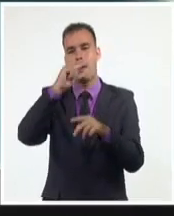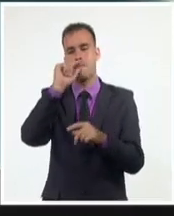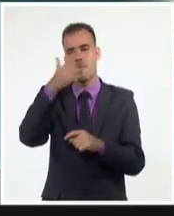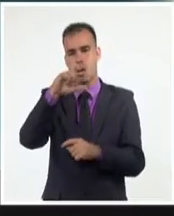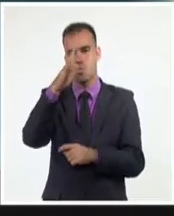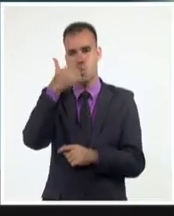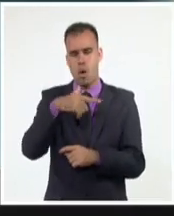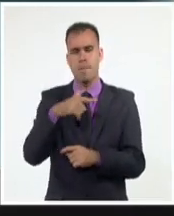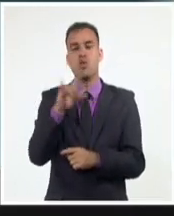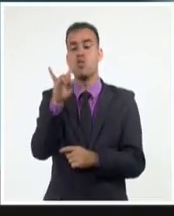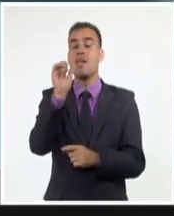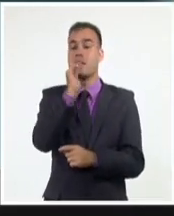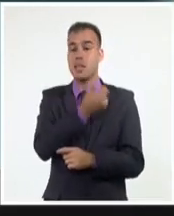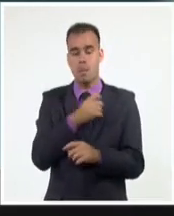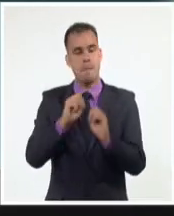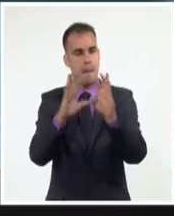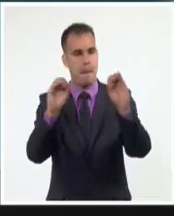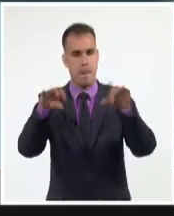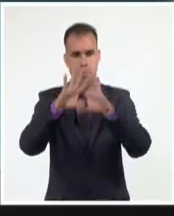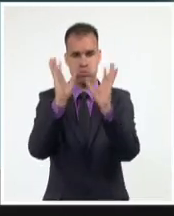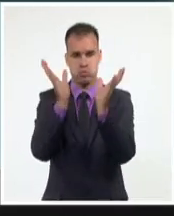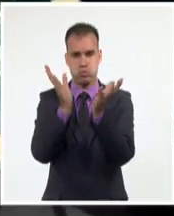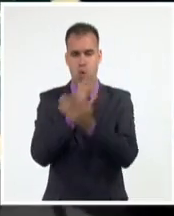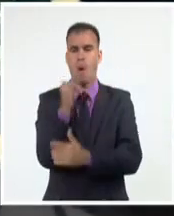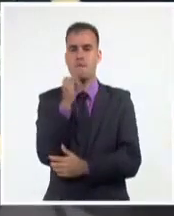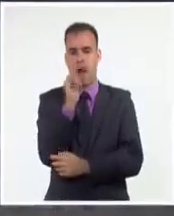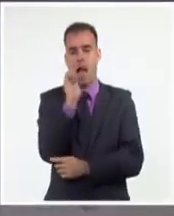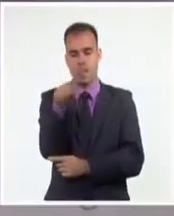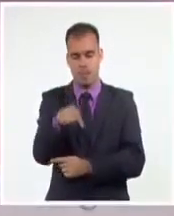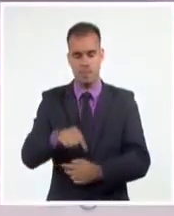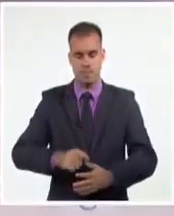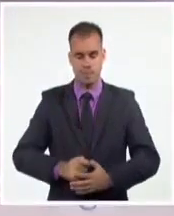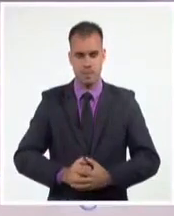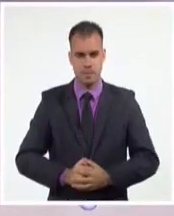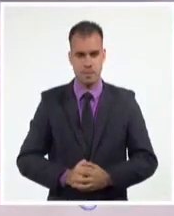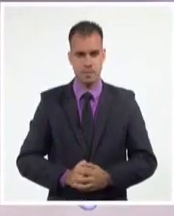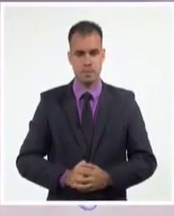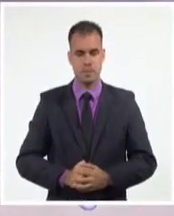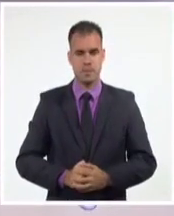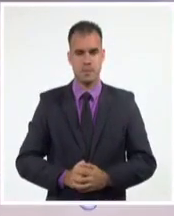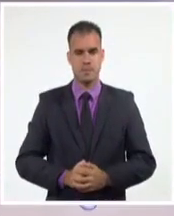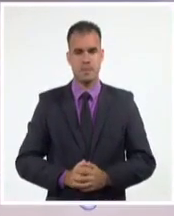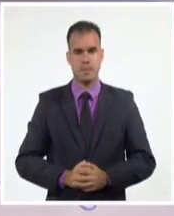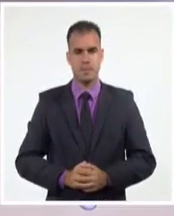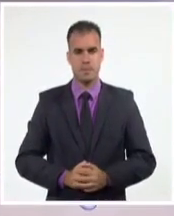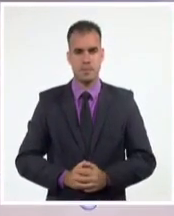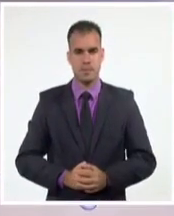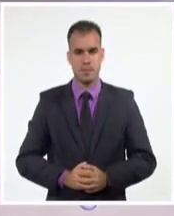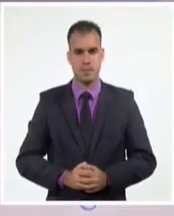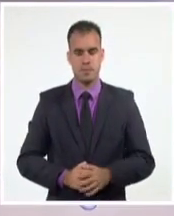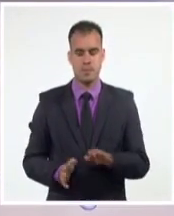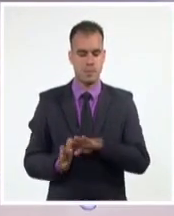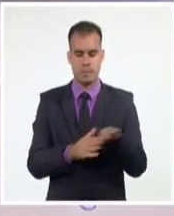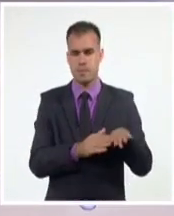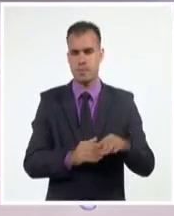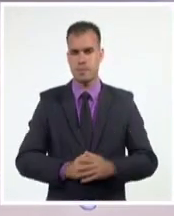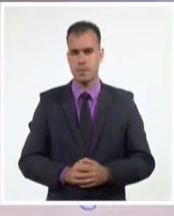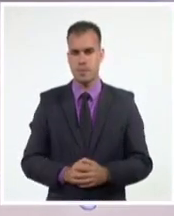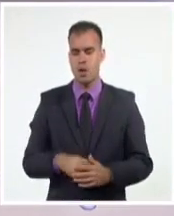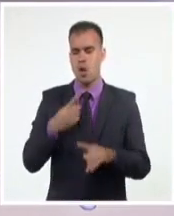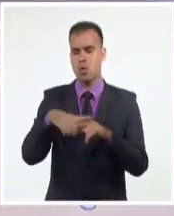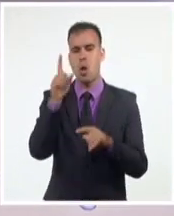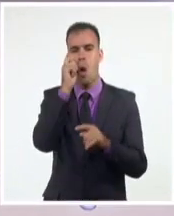Centro Experimental de las Artes Visuales José Antonio Díaz Peláez. Y el saxofonista cubano Michel